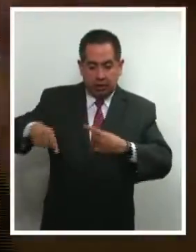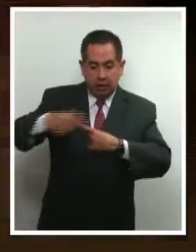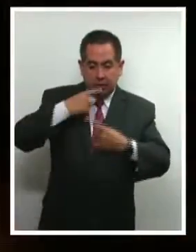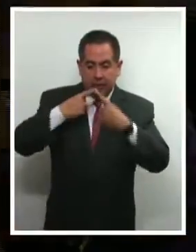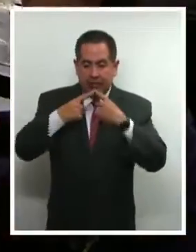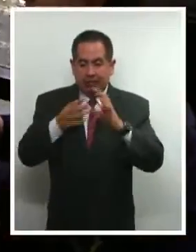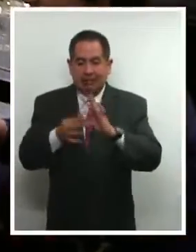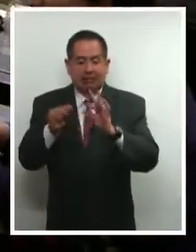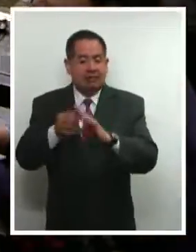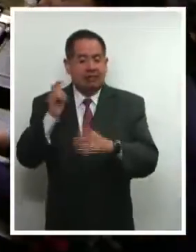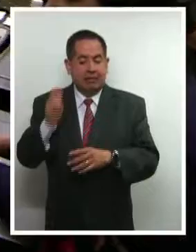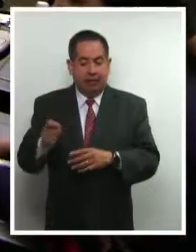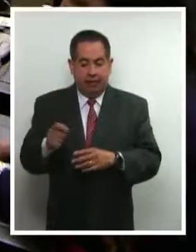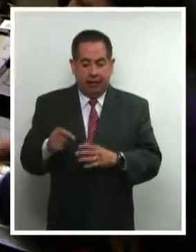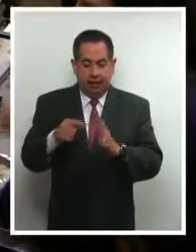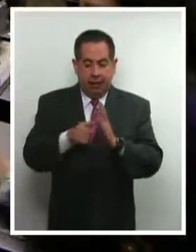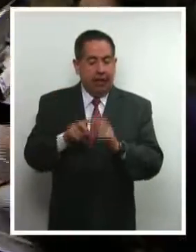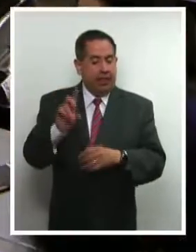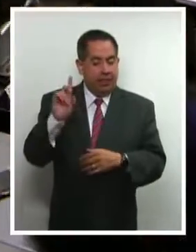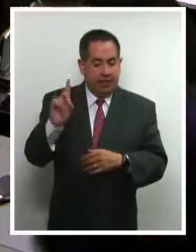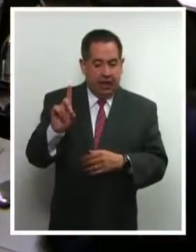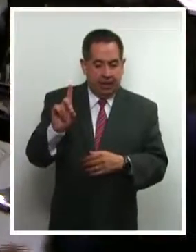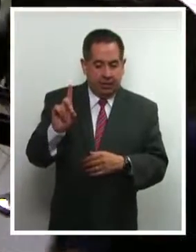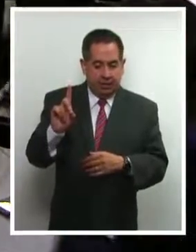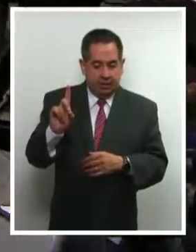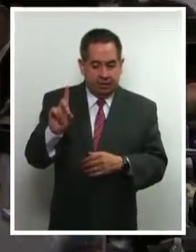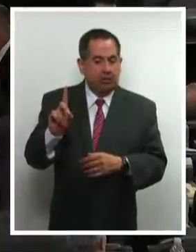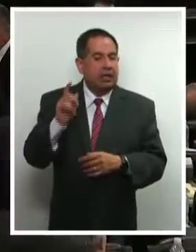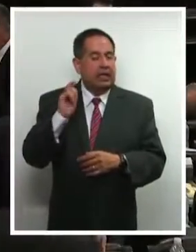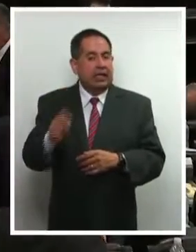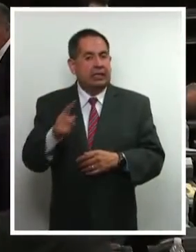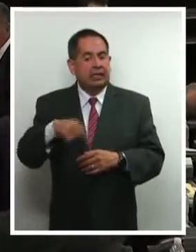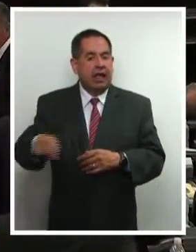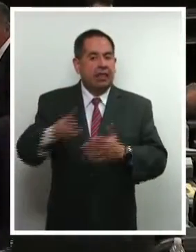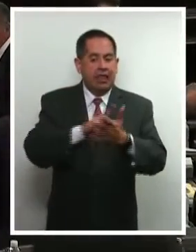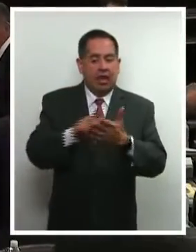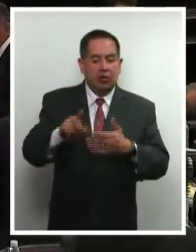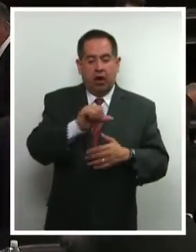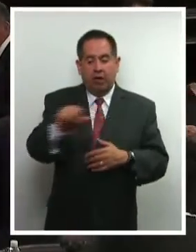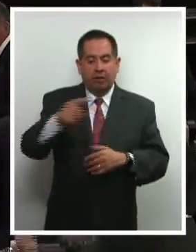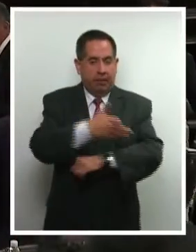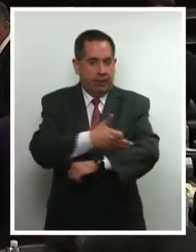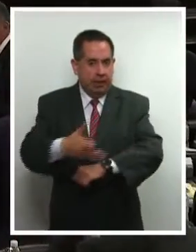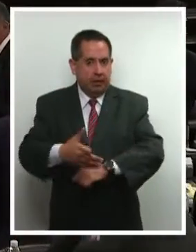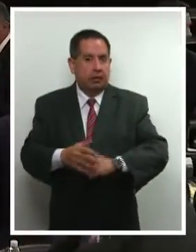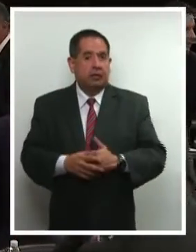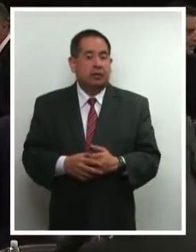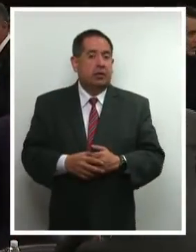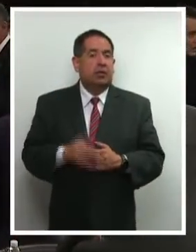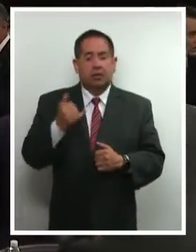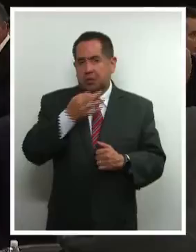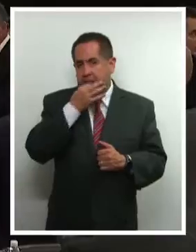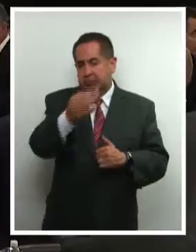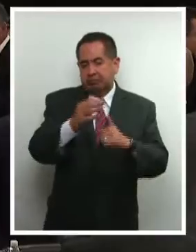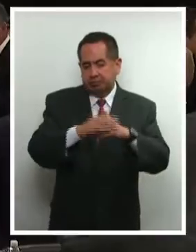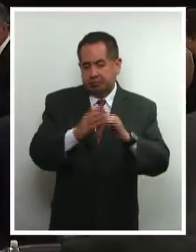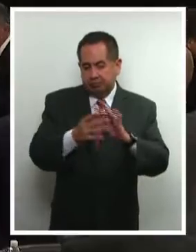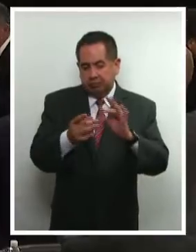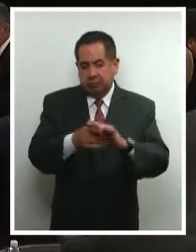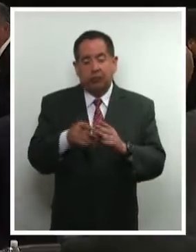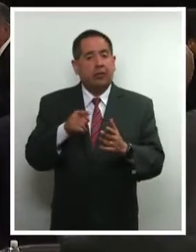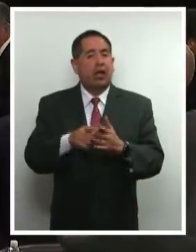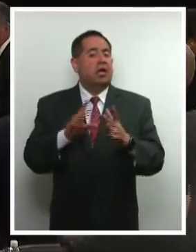encuentra el apartado D, que se refiere a los derechos de las familias. Y se lo comento,